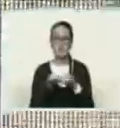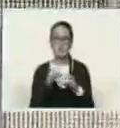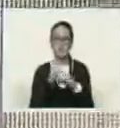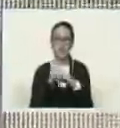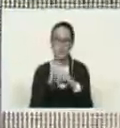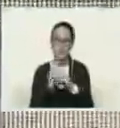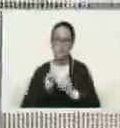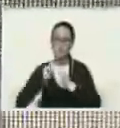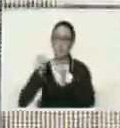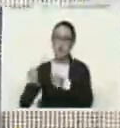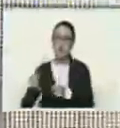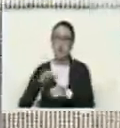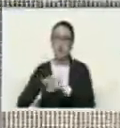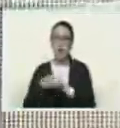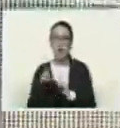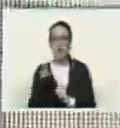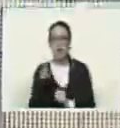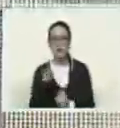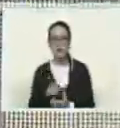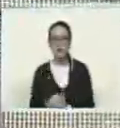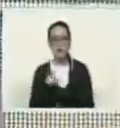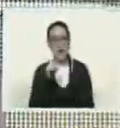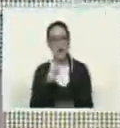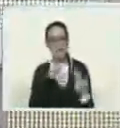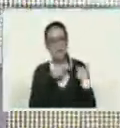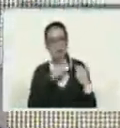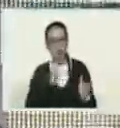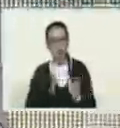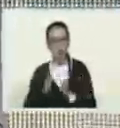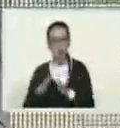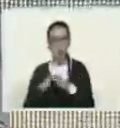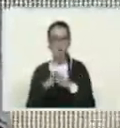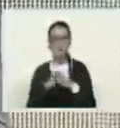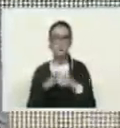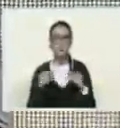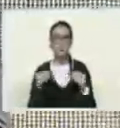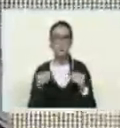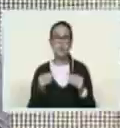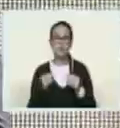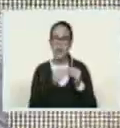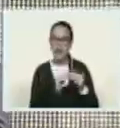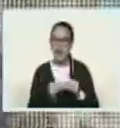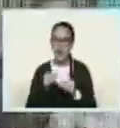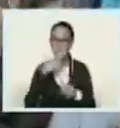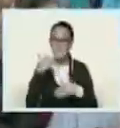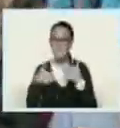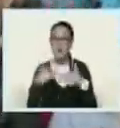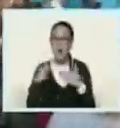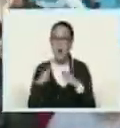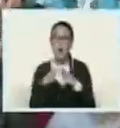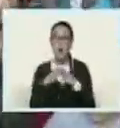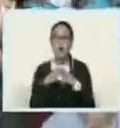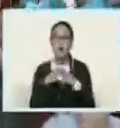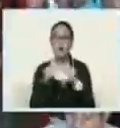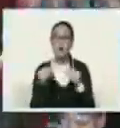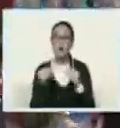de transporte, para que él ponga orden, para que arregle y mejore todo lo que hay que arreglar